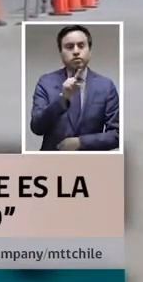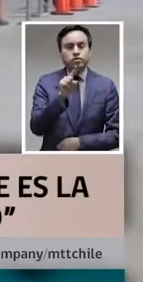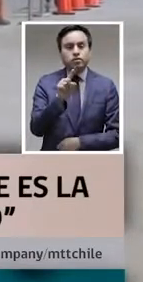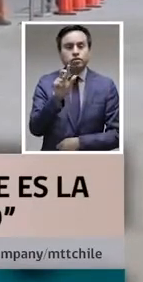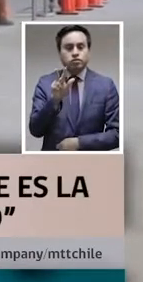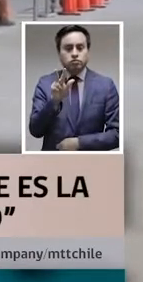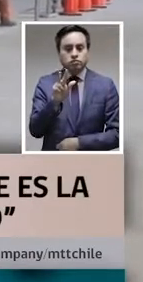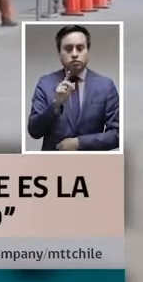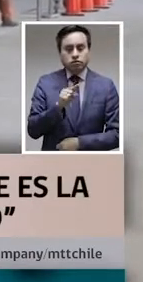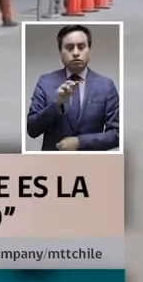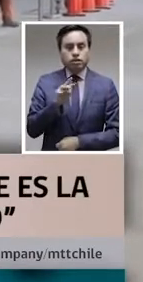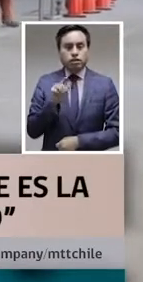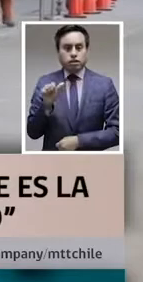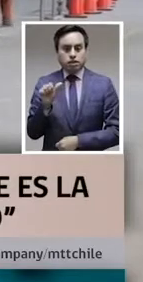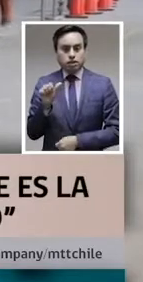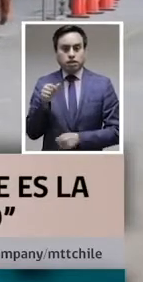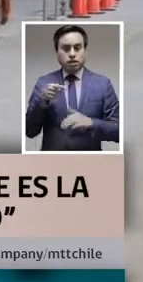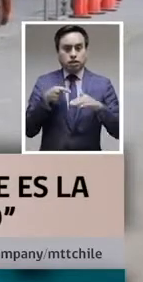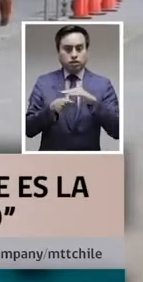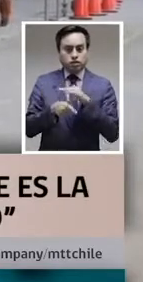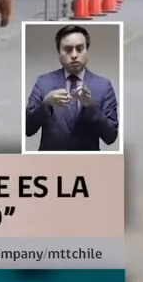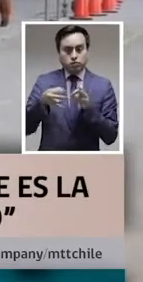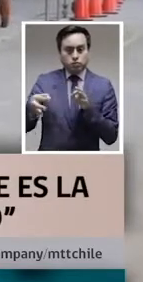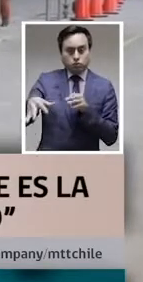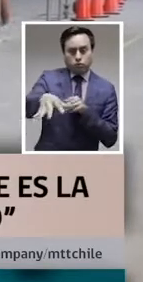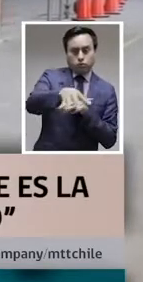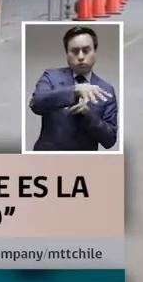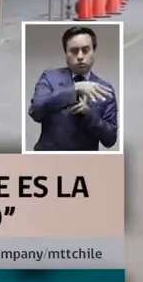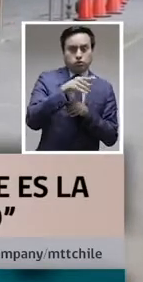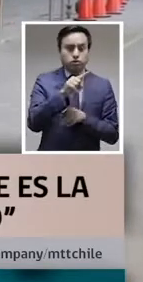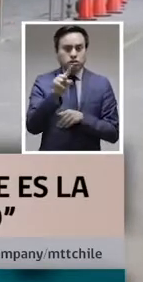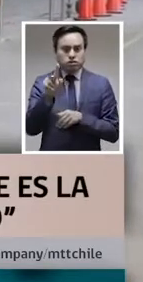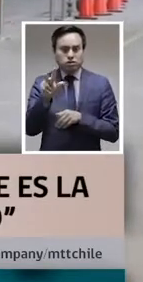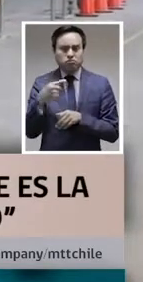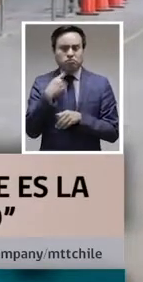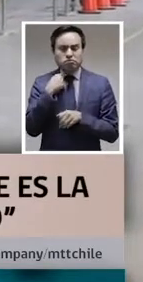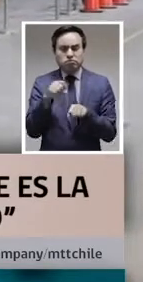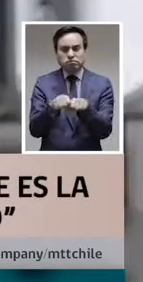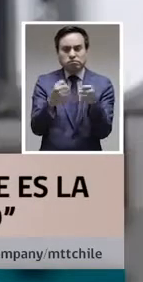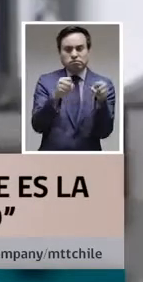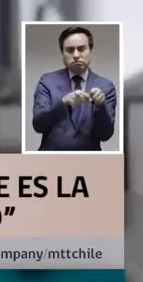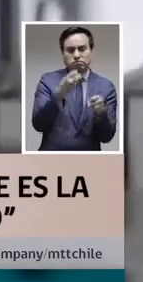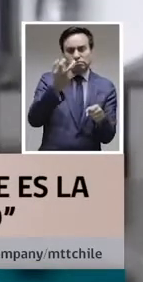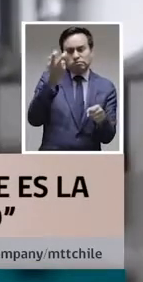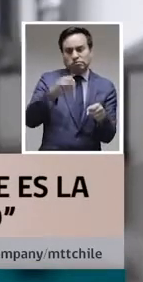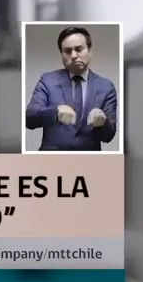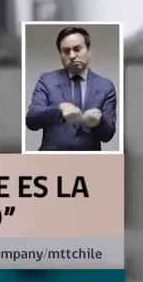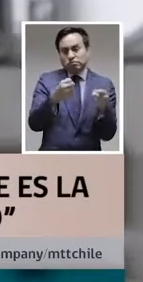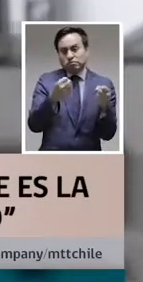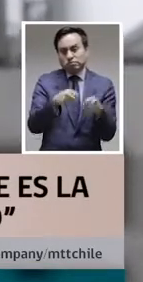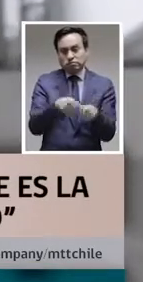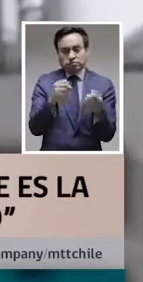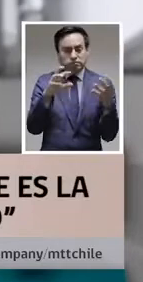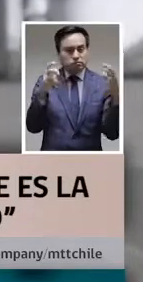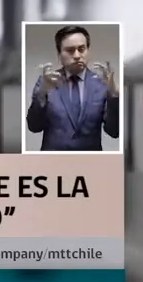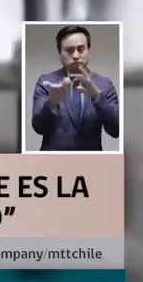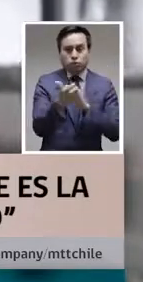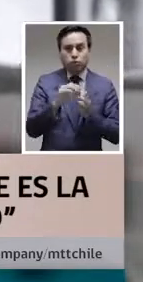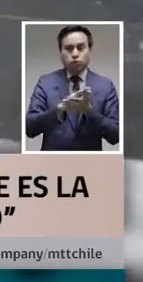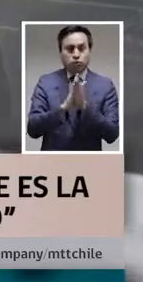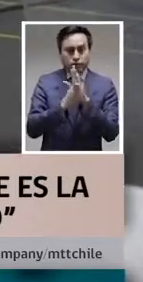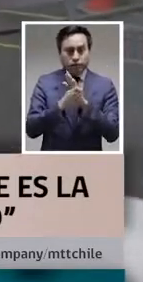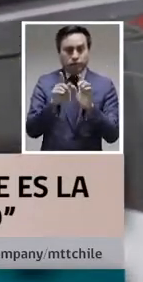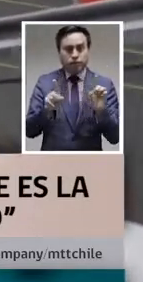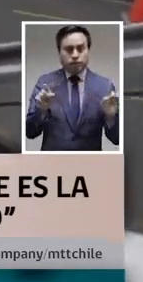118 de las 136 estaciones fueron afectadas, vandalizadas, algunas de ellas destruidas